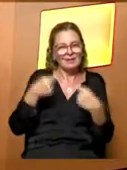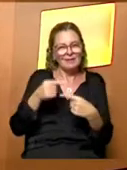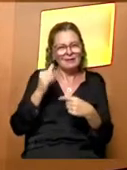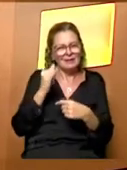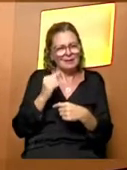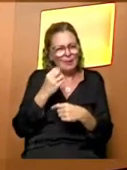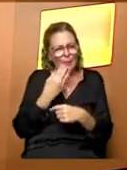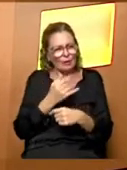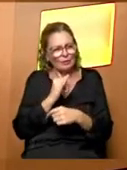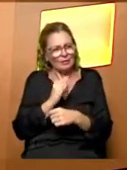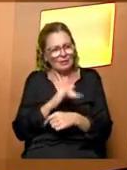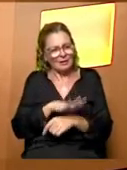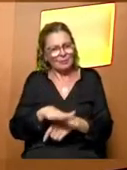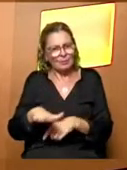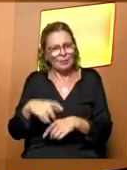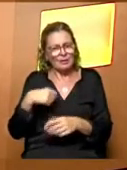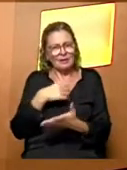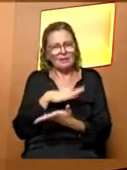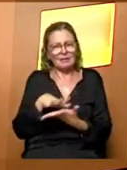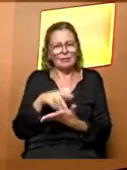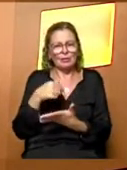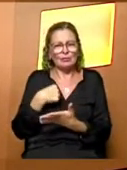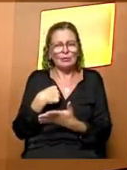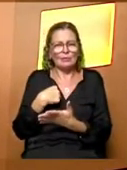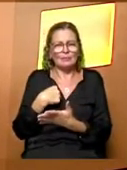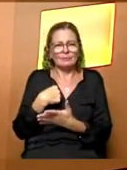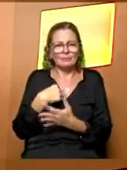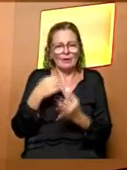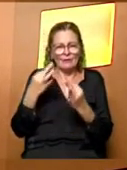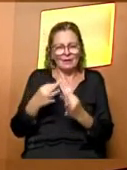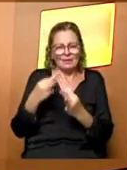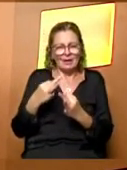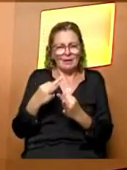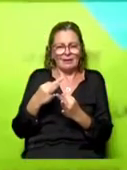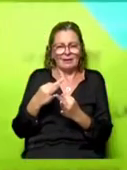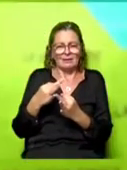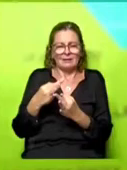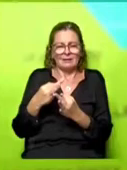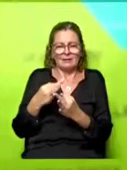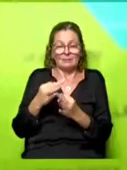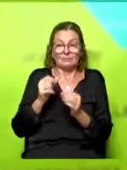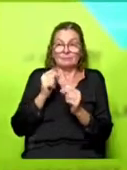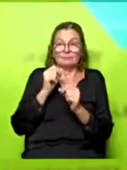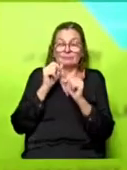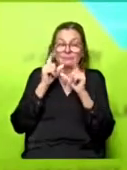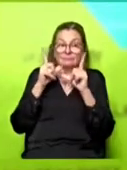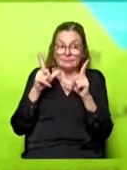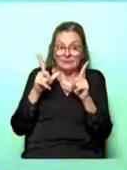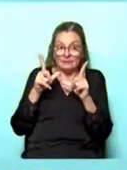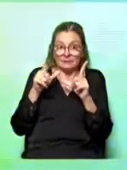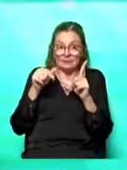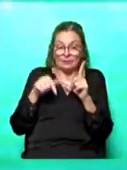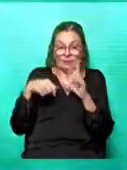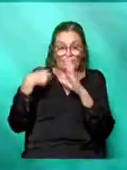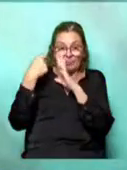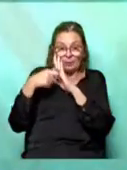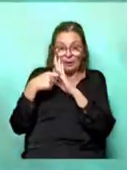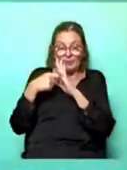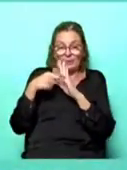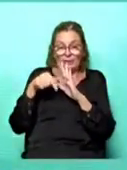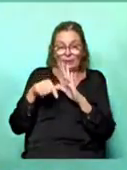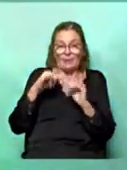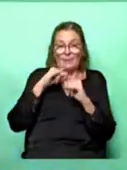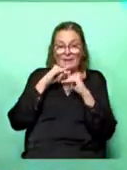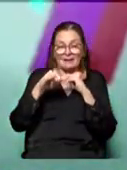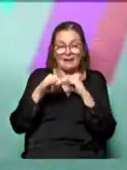justo que haya gurises viviendo en esa situación. Yo me quedo, de verdad, boquiabierto con lo que tratamos en el programa de hoy. Me parece que el mensaje